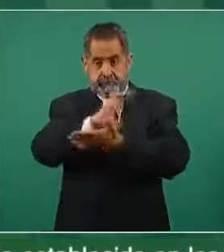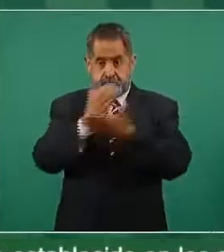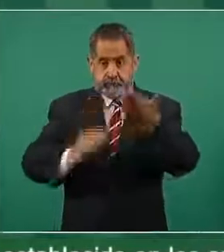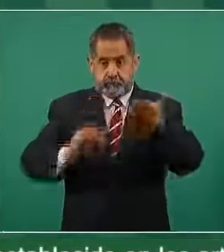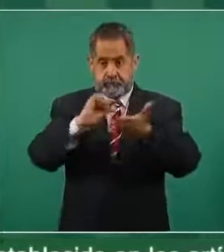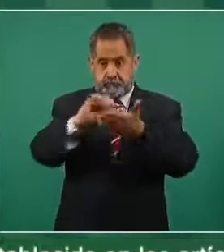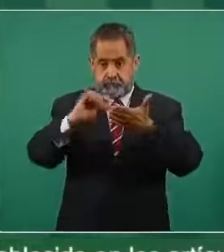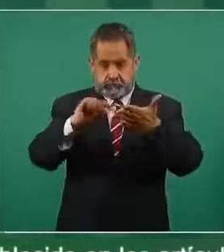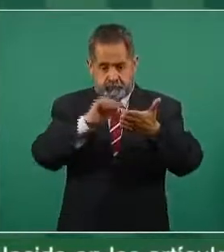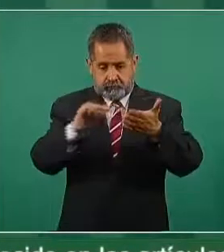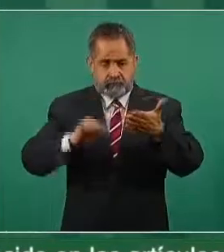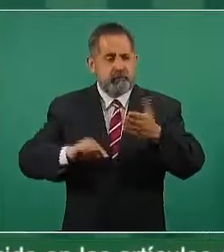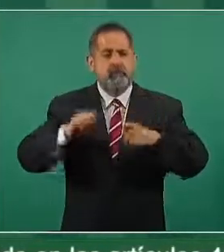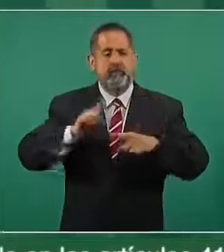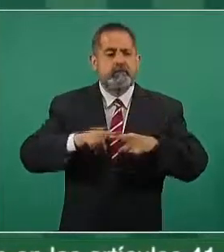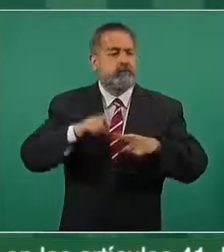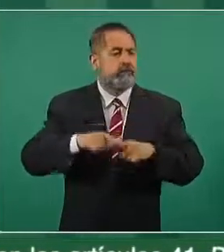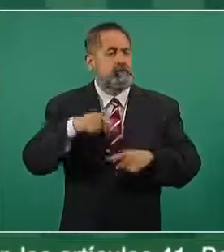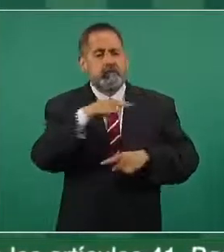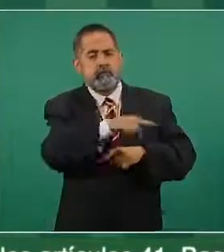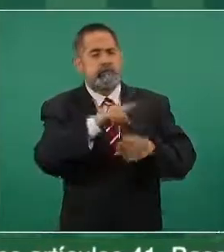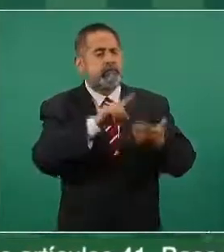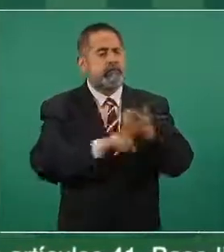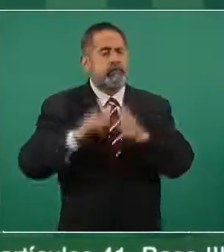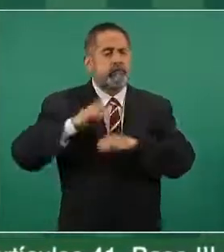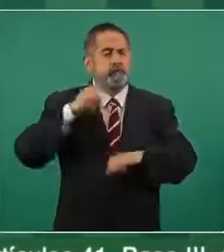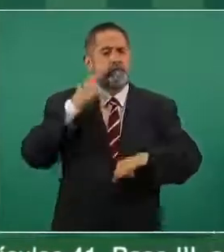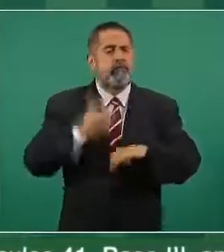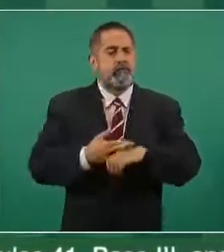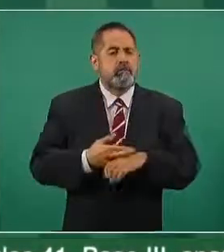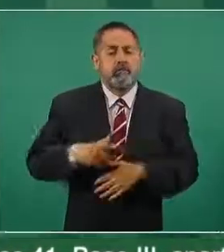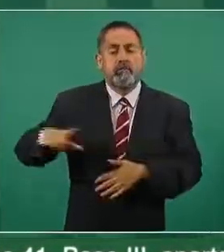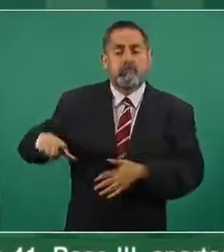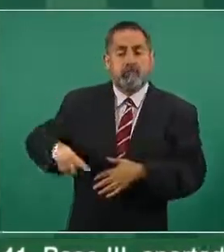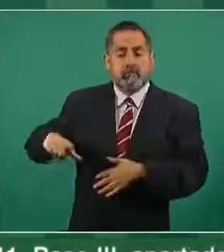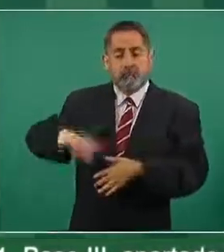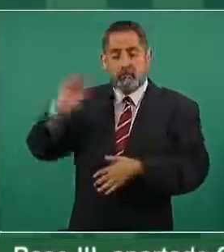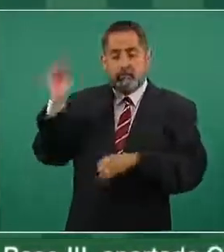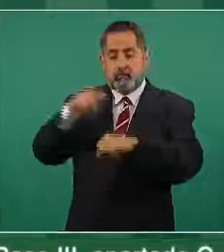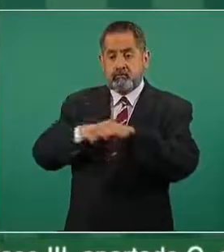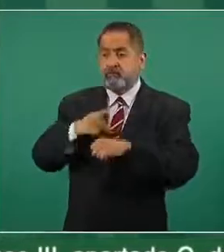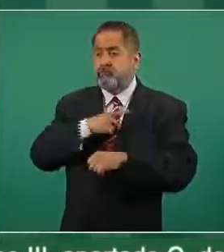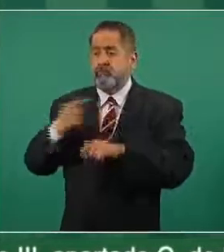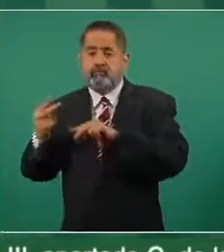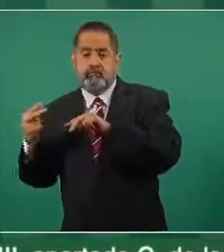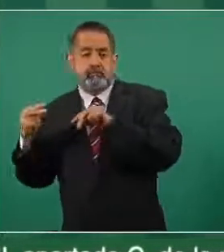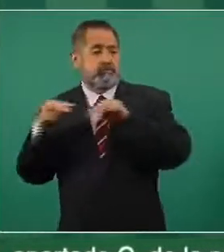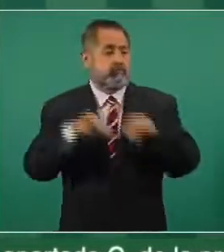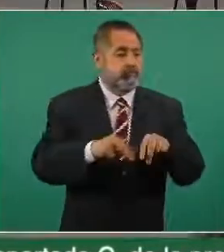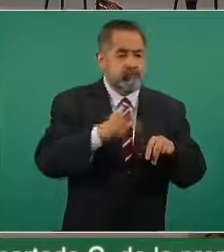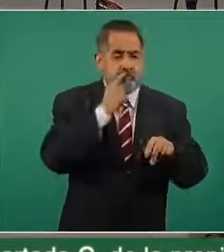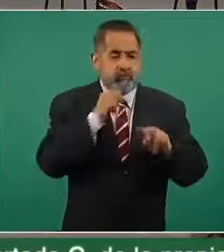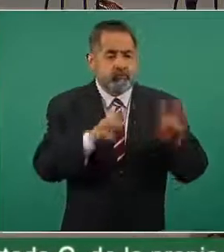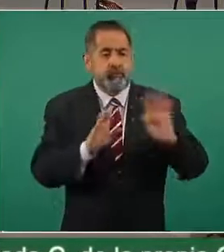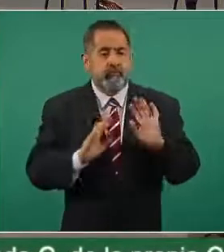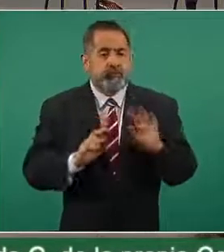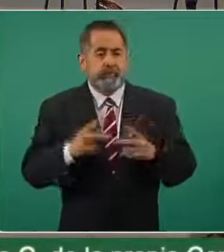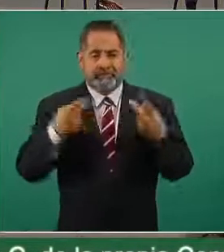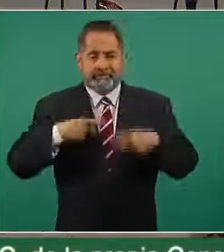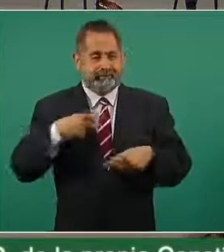la operación y la seguridad están a cargo del Gobierno de México y las empresas o